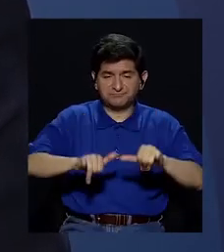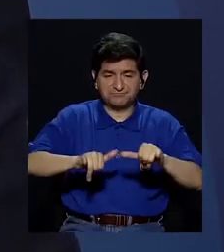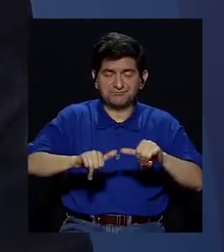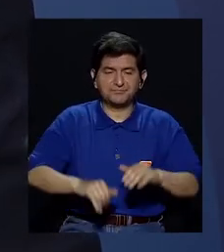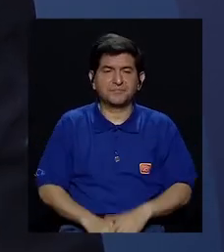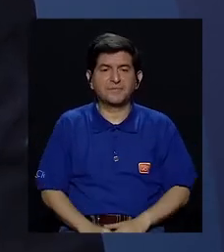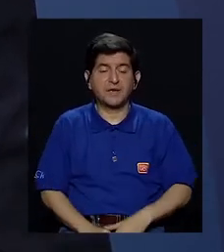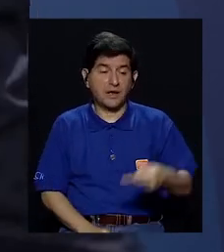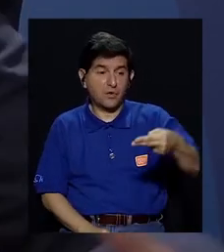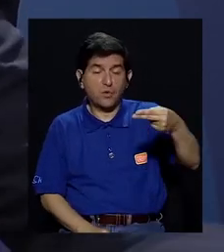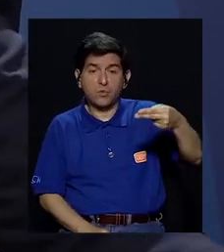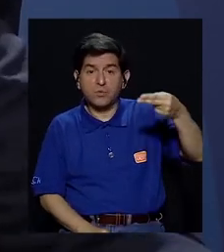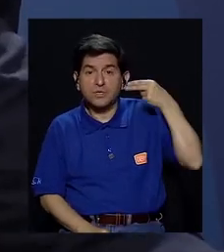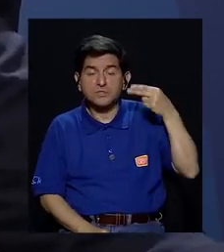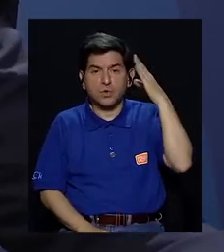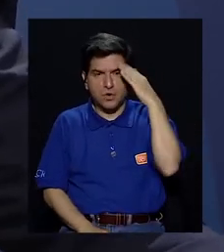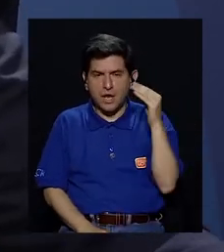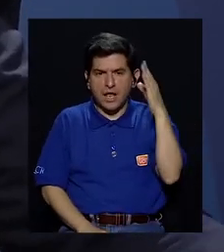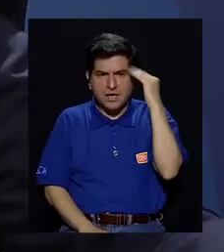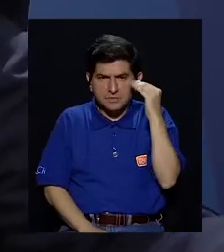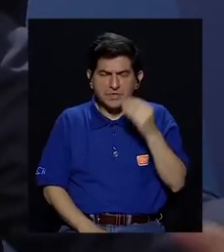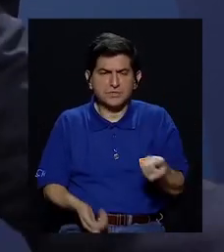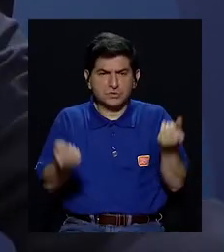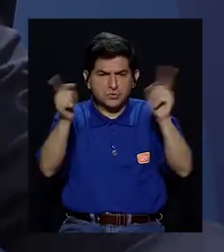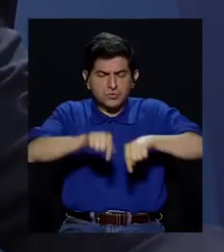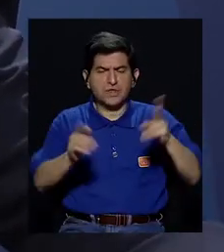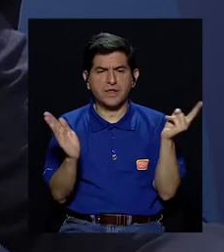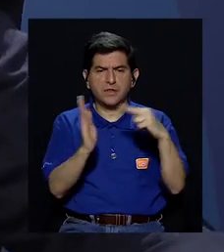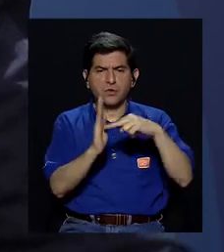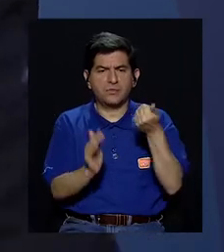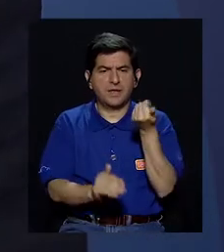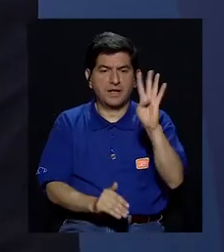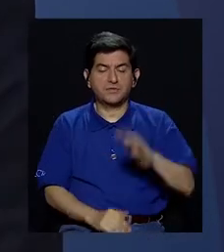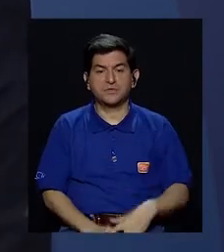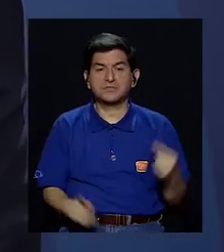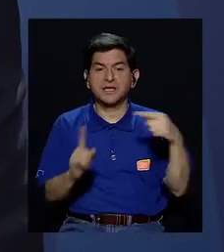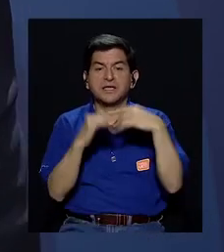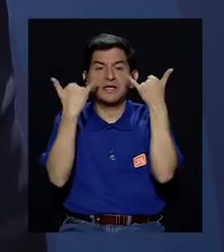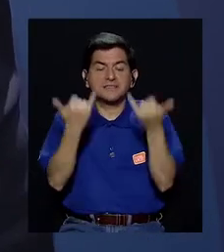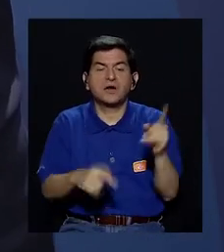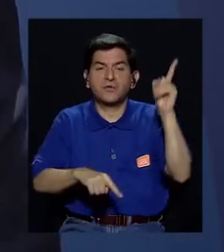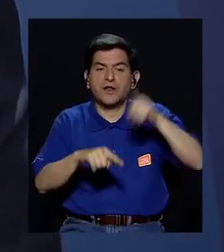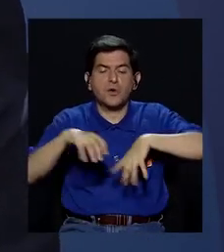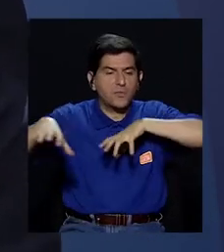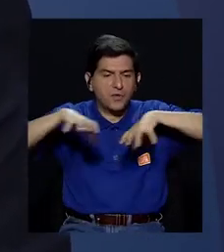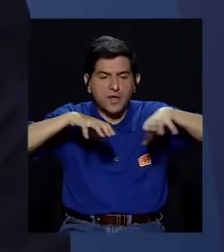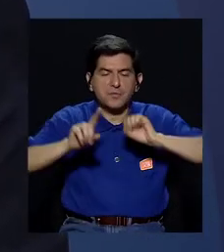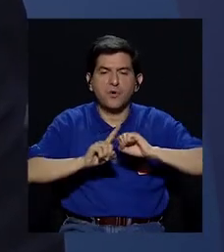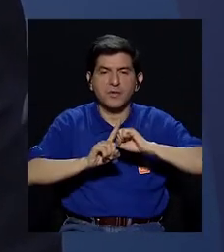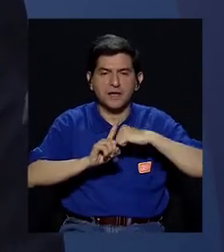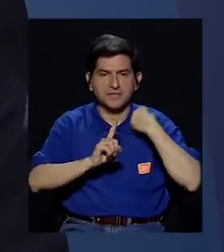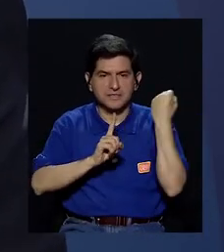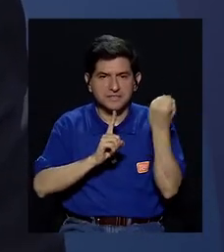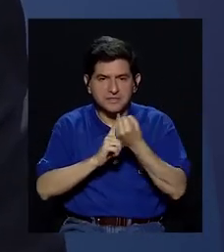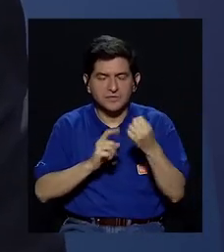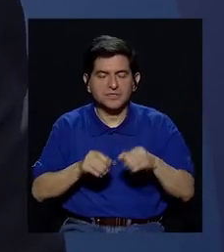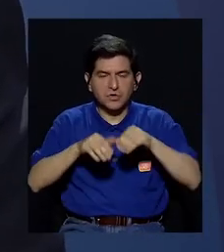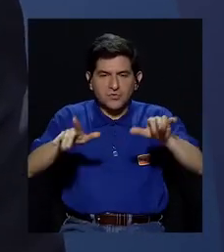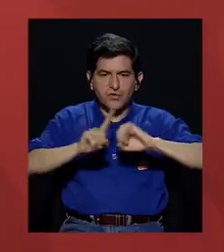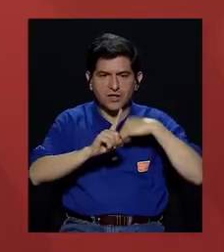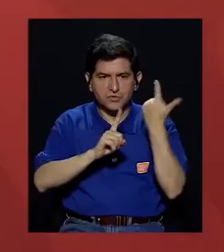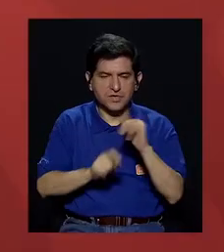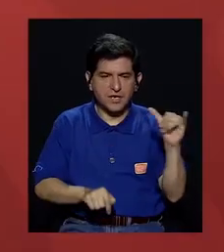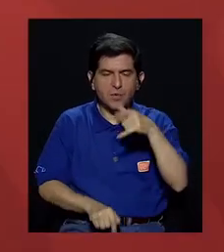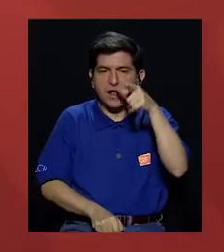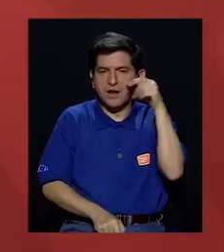exacto tienen el historial la experiencia de lo que sesión 2014 y a la fecha no ha logrado de las redes sociales igual que guillermo solís